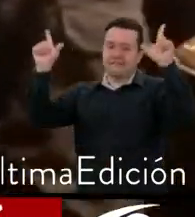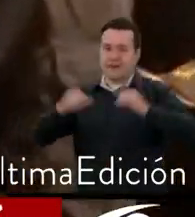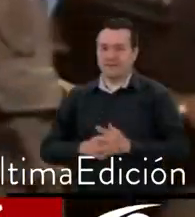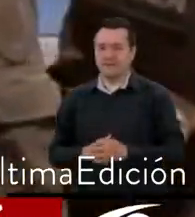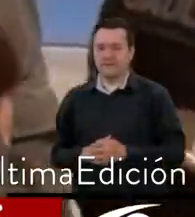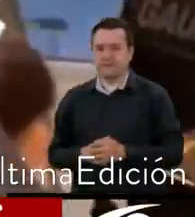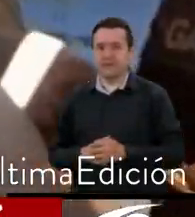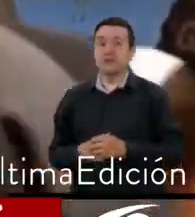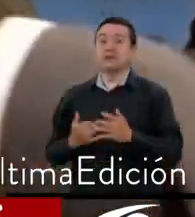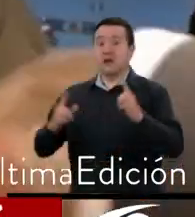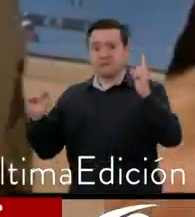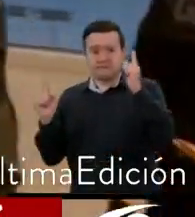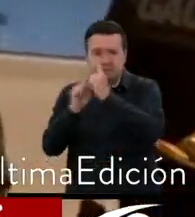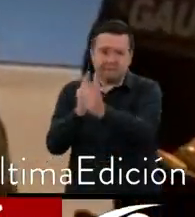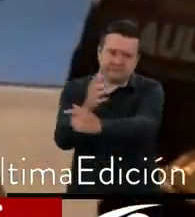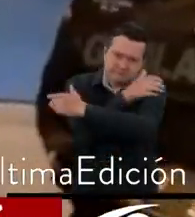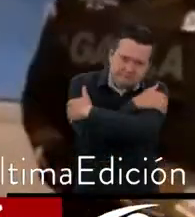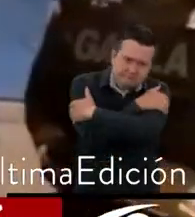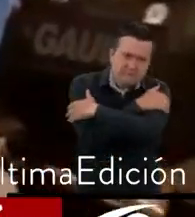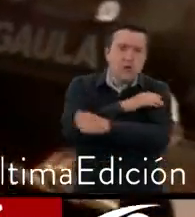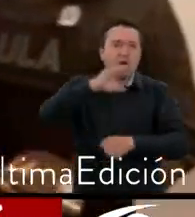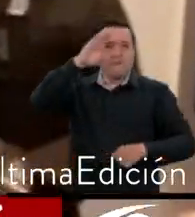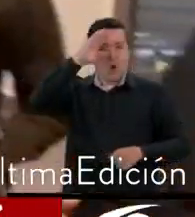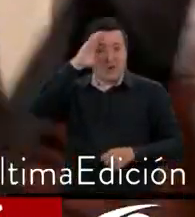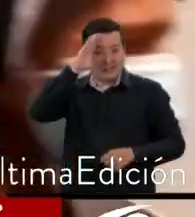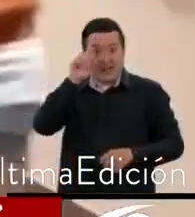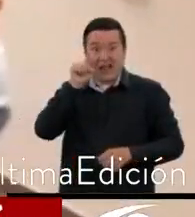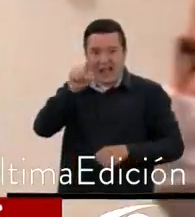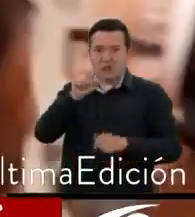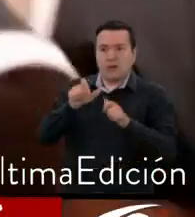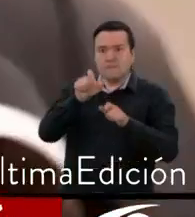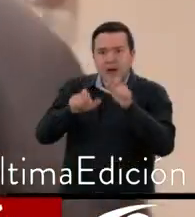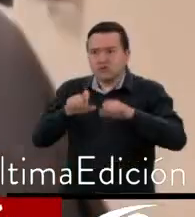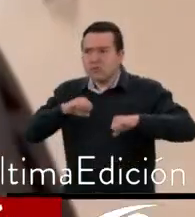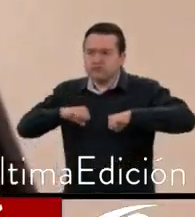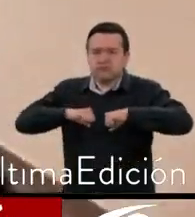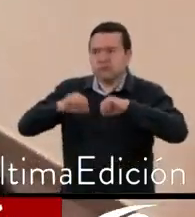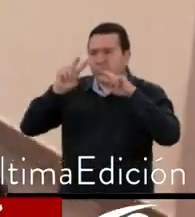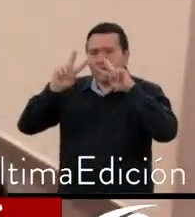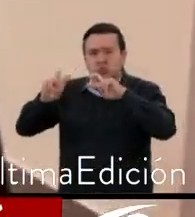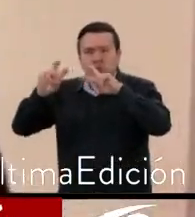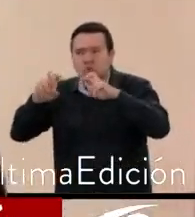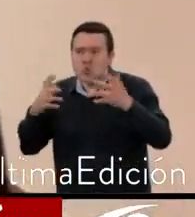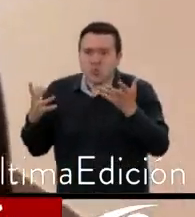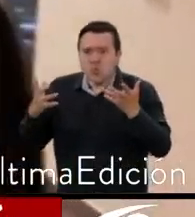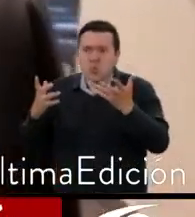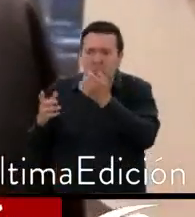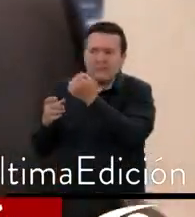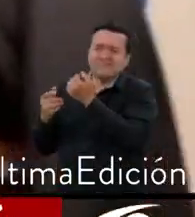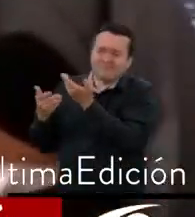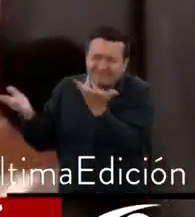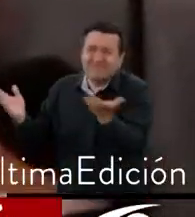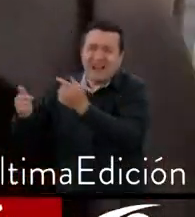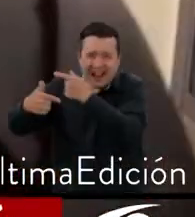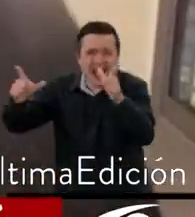También abrazó al oficial de la policía que junto con sus hombres buscaron por varios meses su libertad en África.